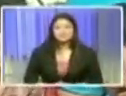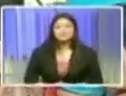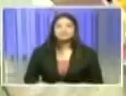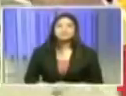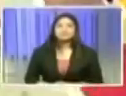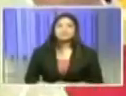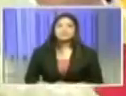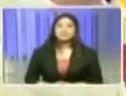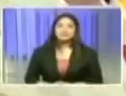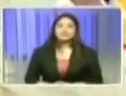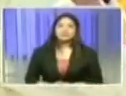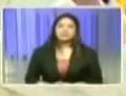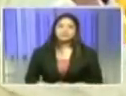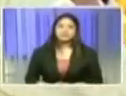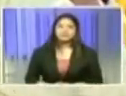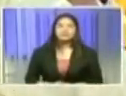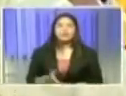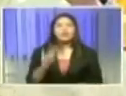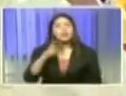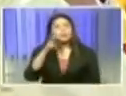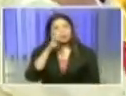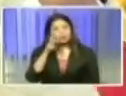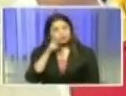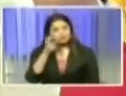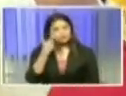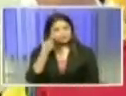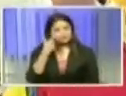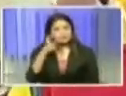Bueno, muchachos, escúchenme bien, miren,